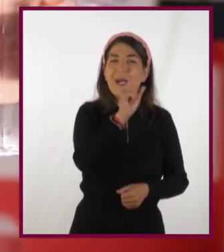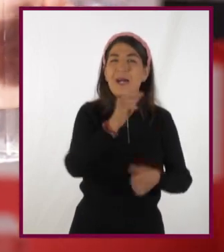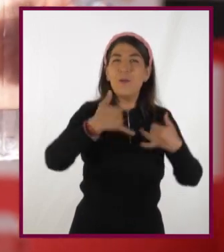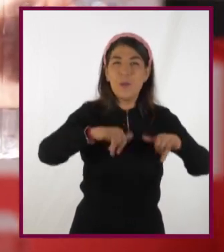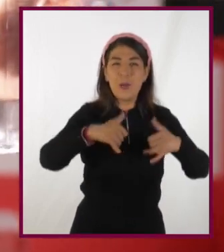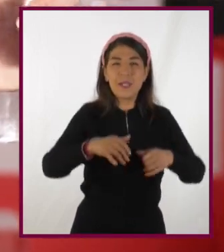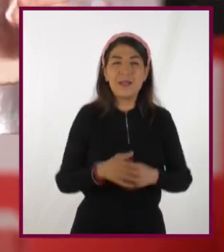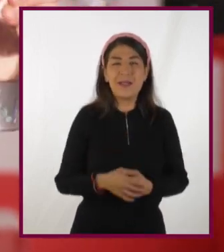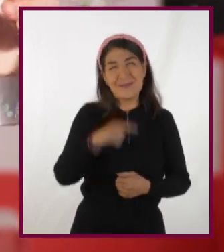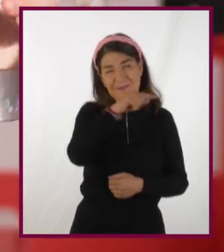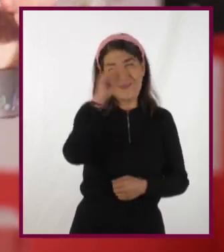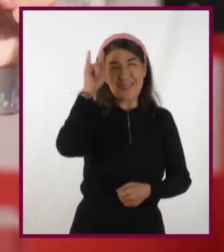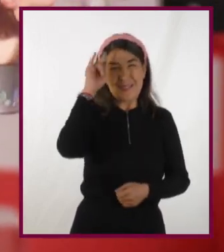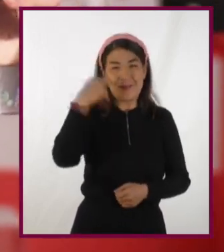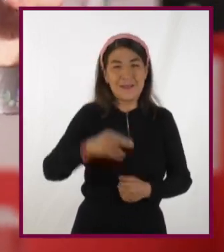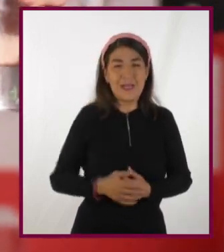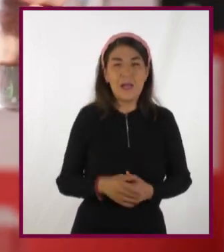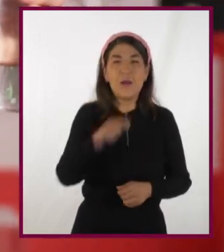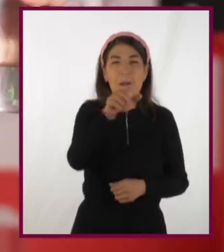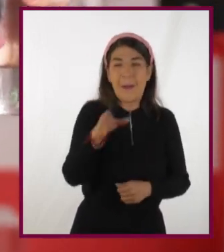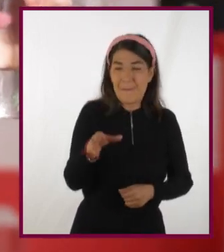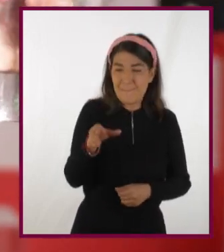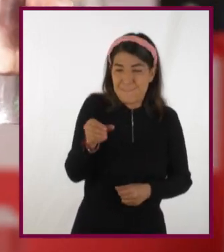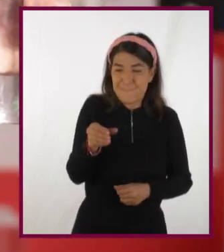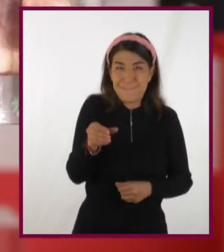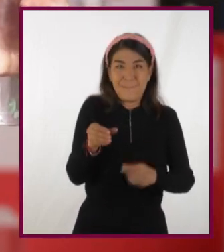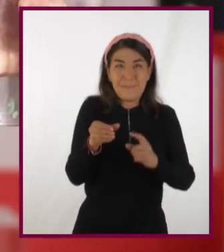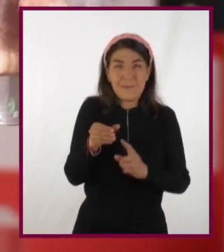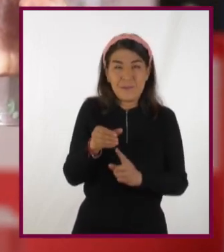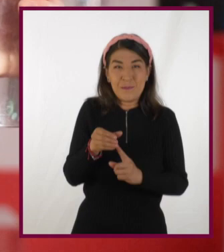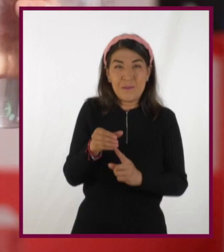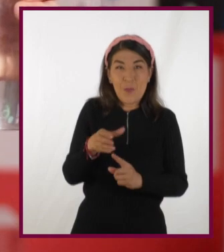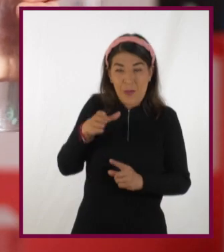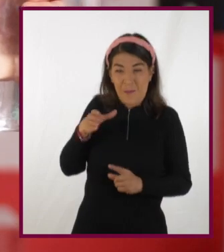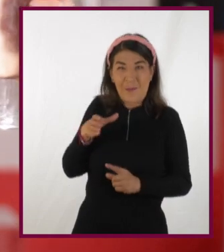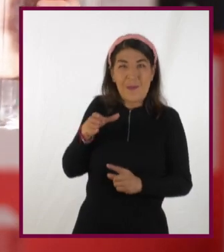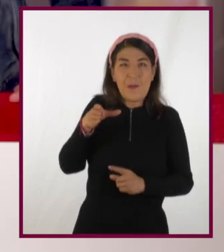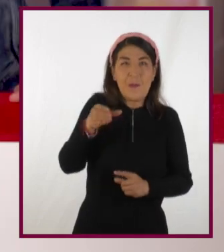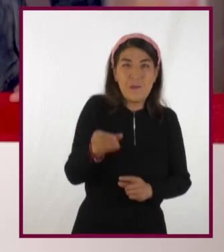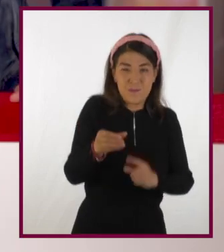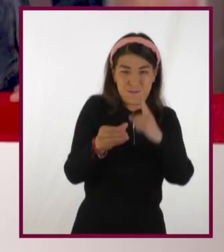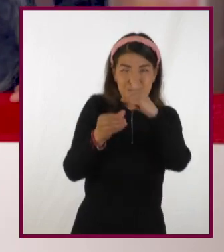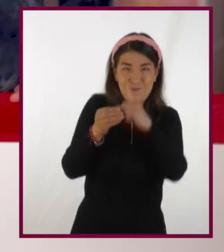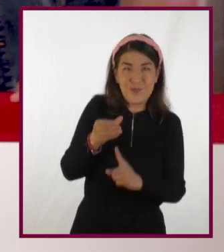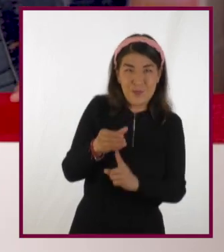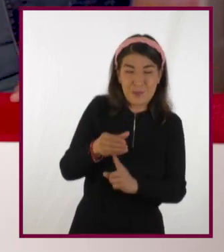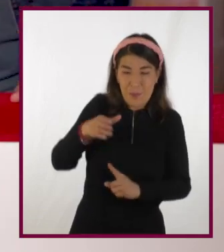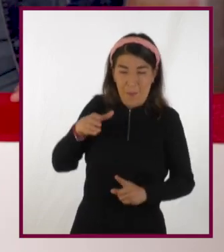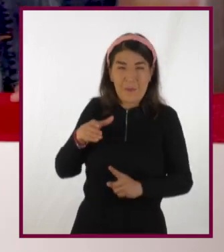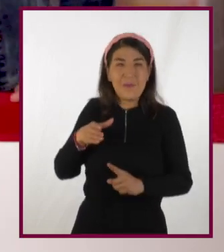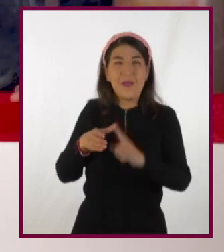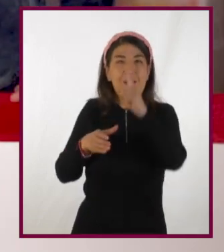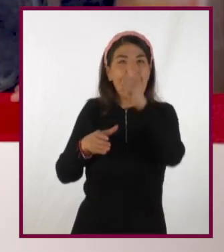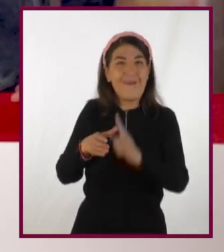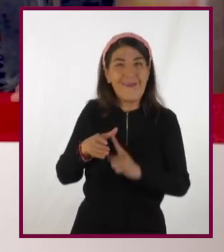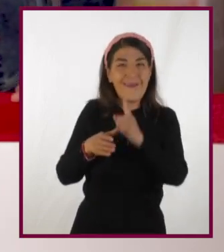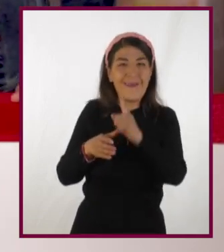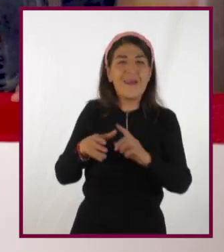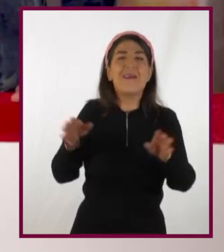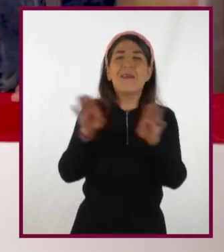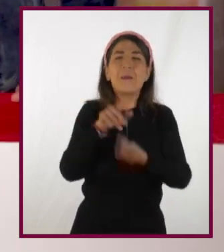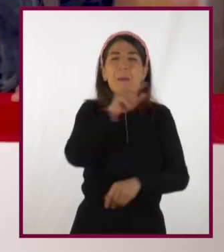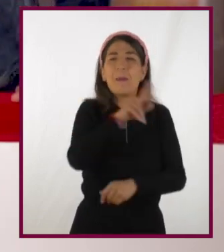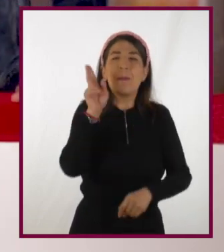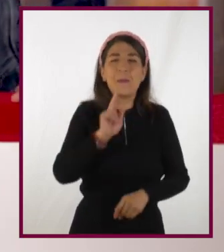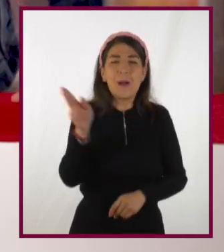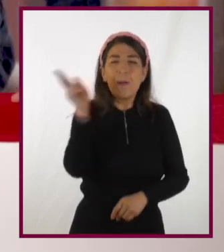hunda cuando apretamos la botella y que flota cuando lo soltamos. Oye, ¿y si para ver con más